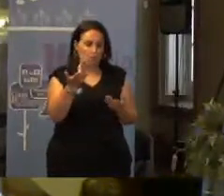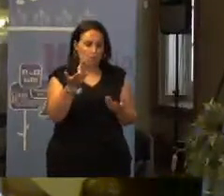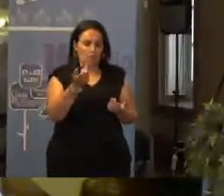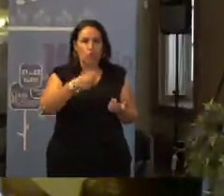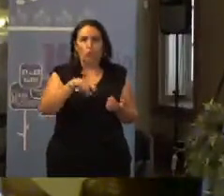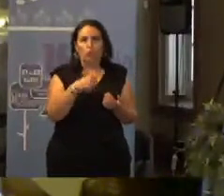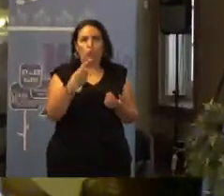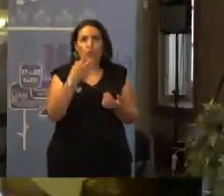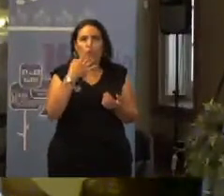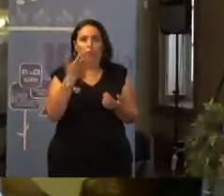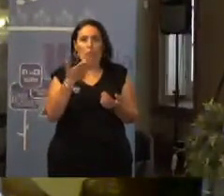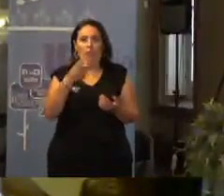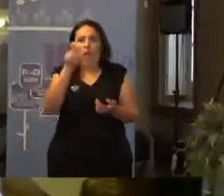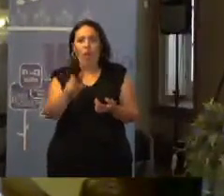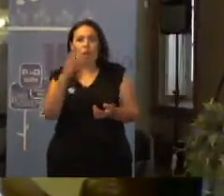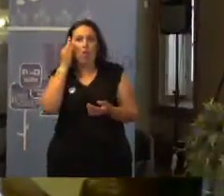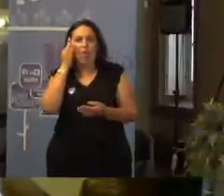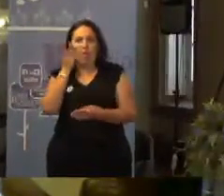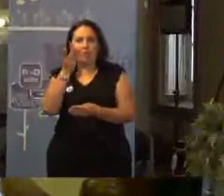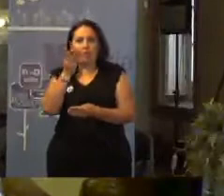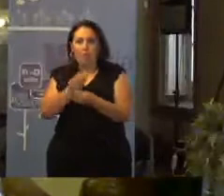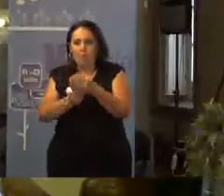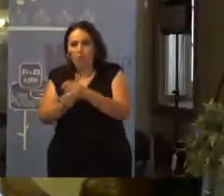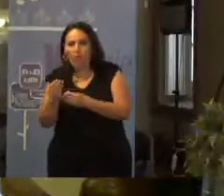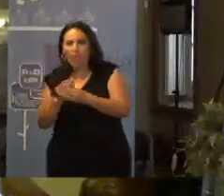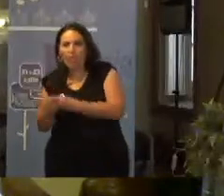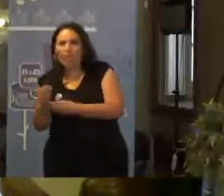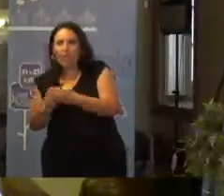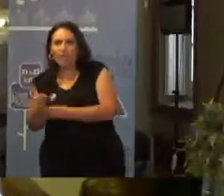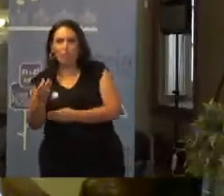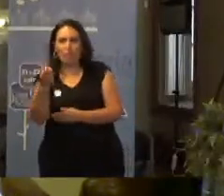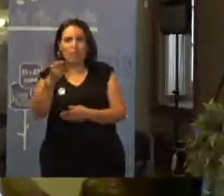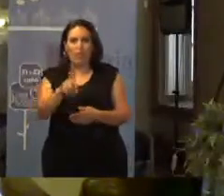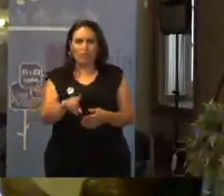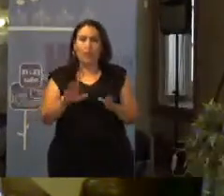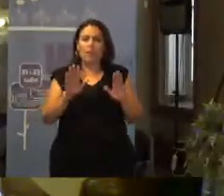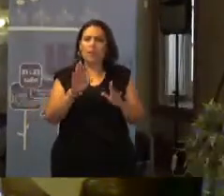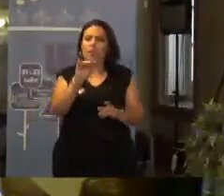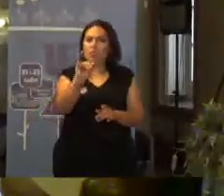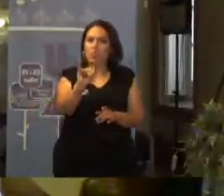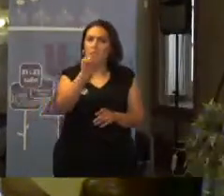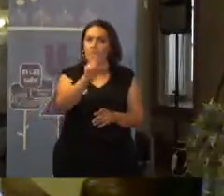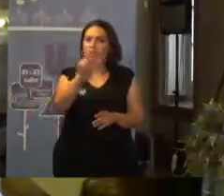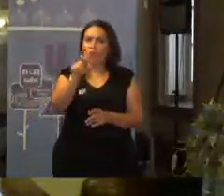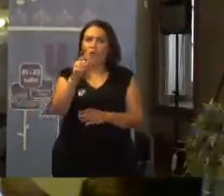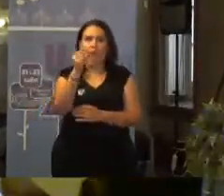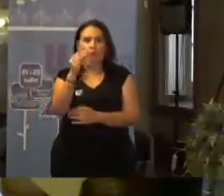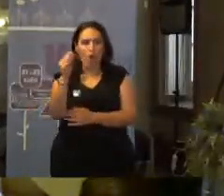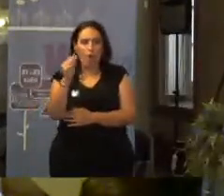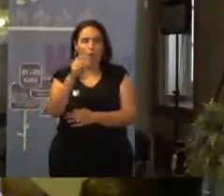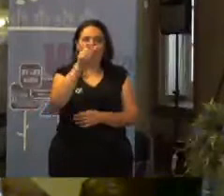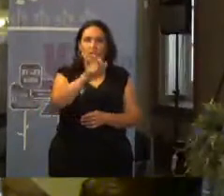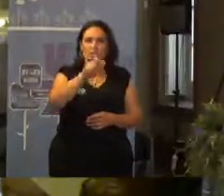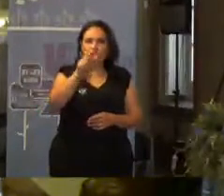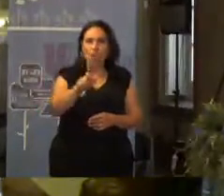ás mulleres, non? Para nada. Ahora sí, tamén é certo que a xente nova que vive, que